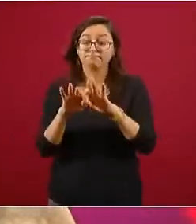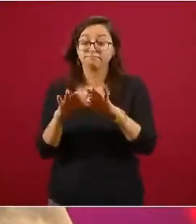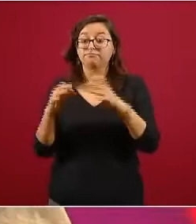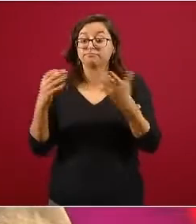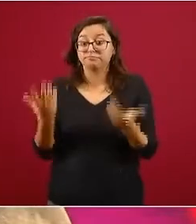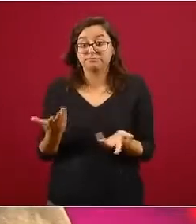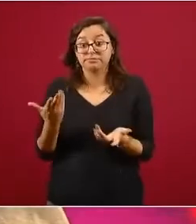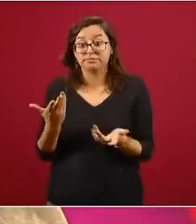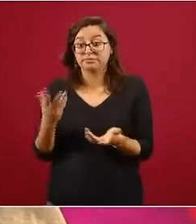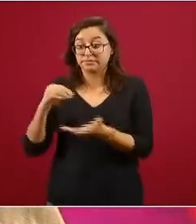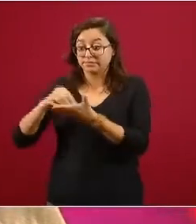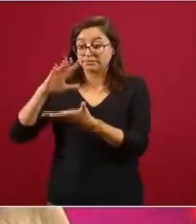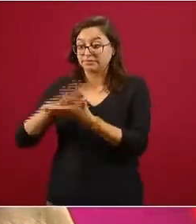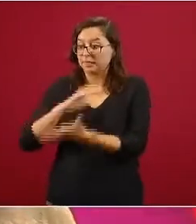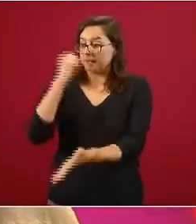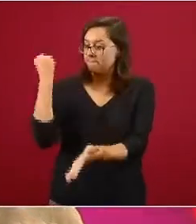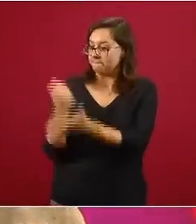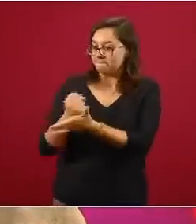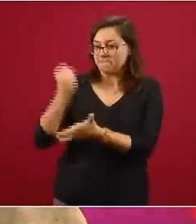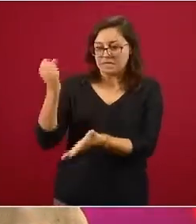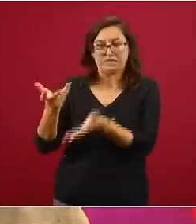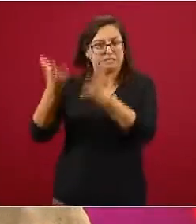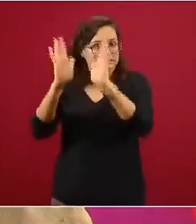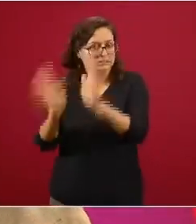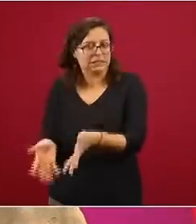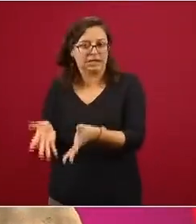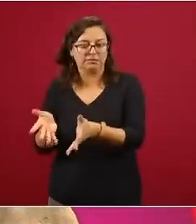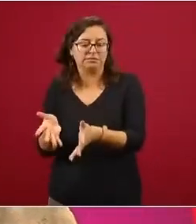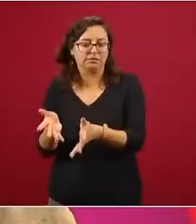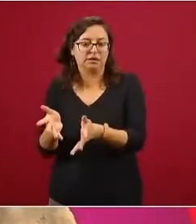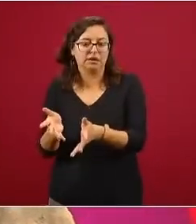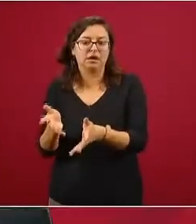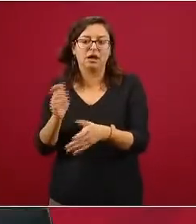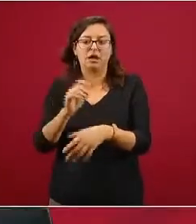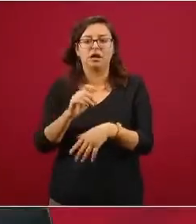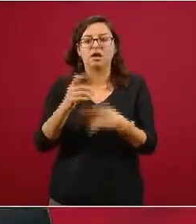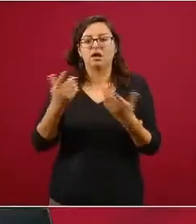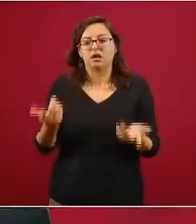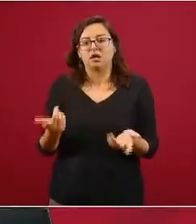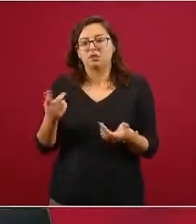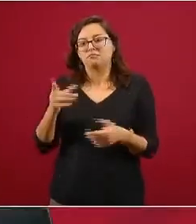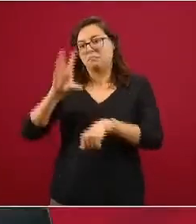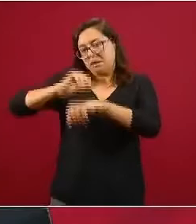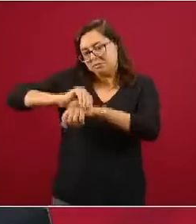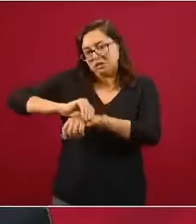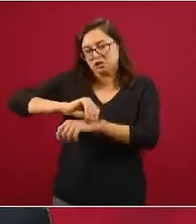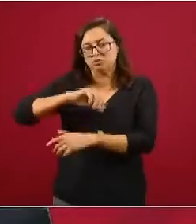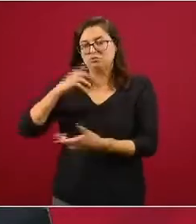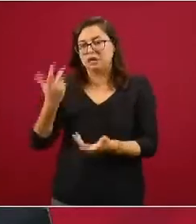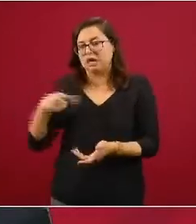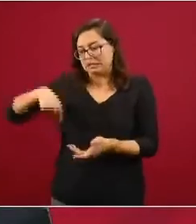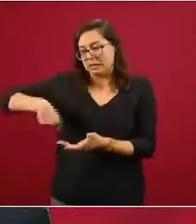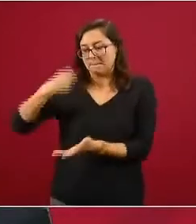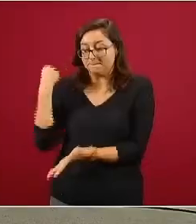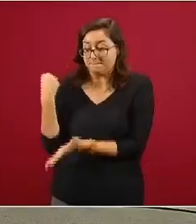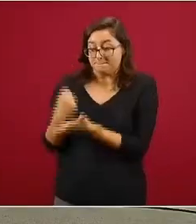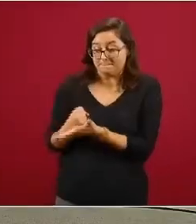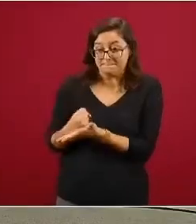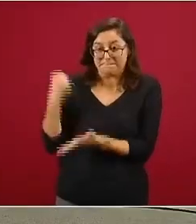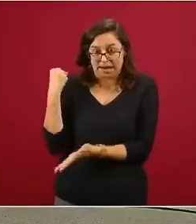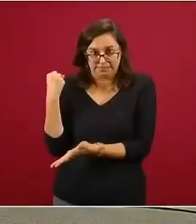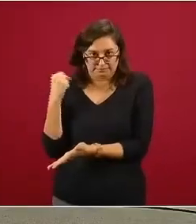para solicitar los registros sanitarios. En otros lugares del mundo se le conoce como licencias sanitarias, en México se conoce